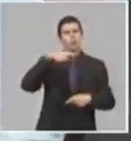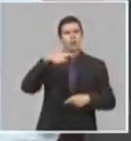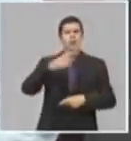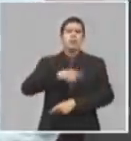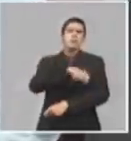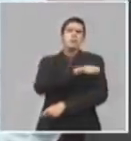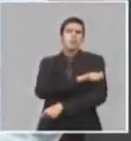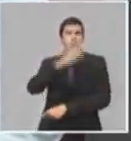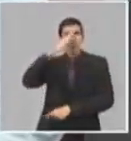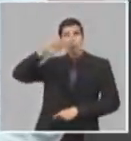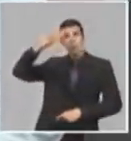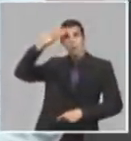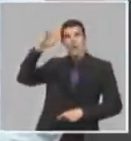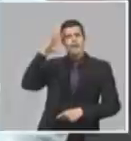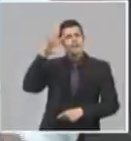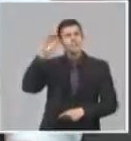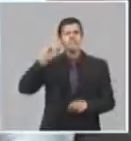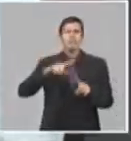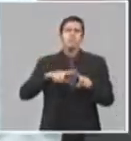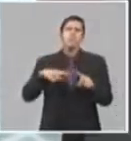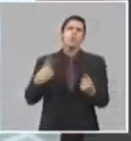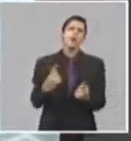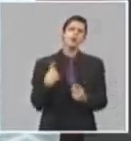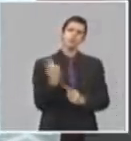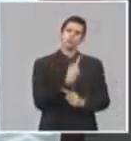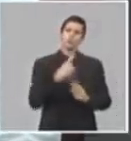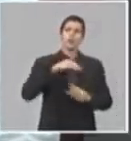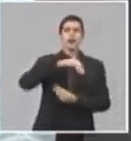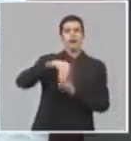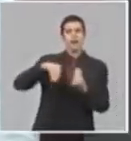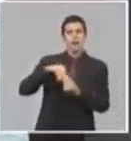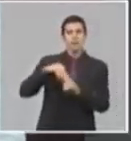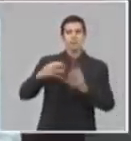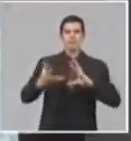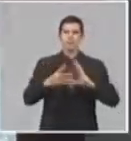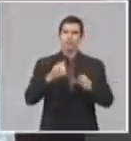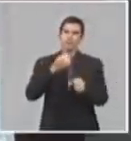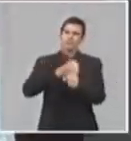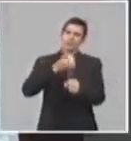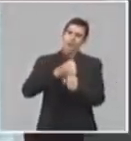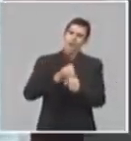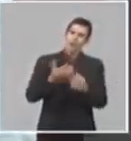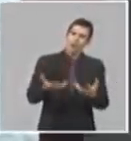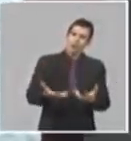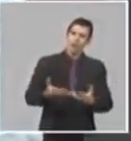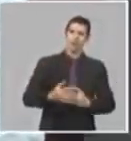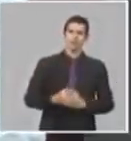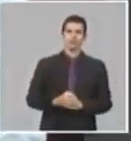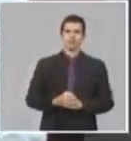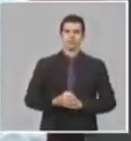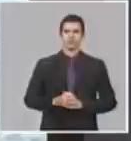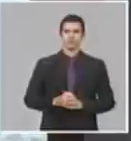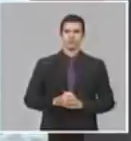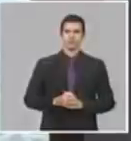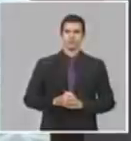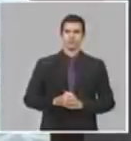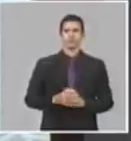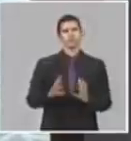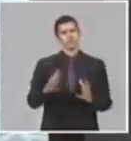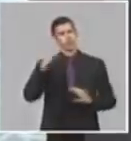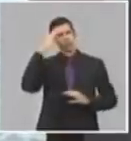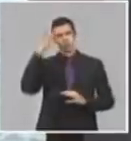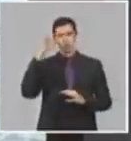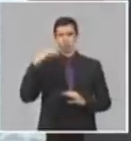todas estas medidas. Como gobierno, por supuesto, nos corresponde escuchar,